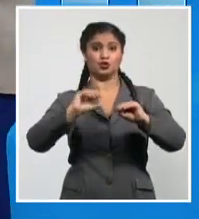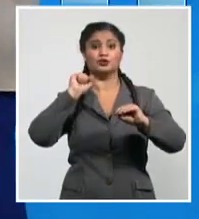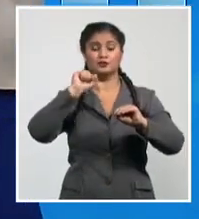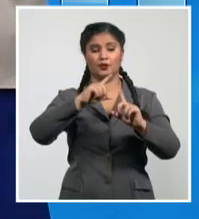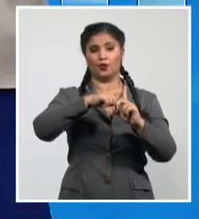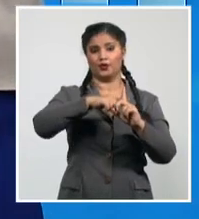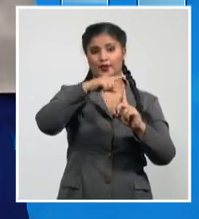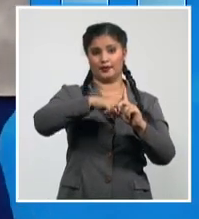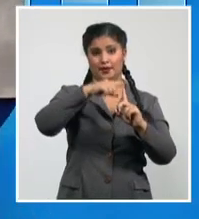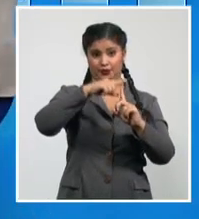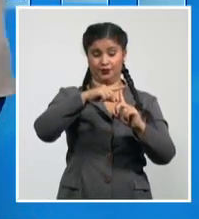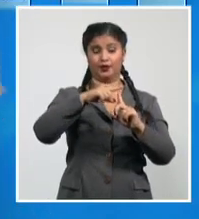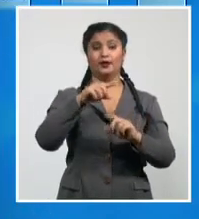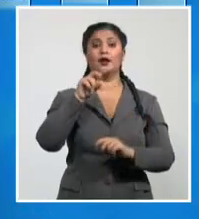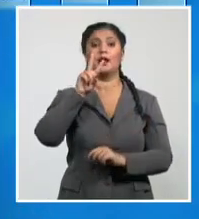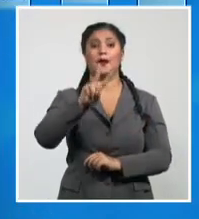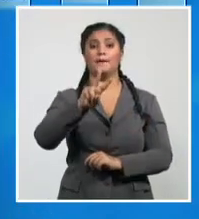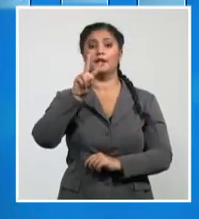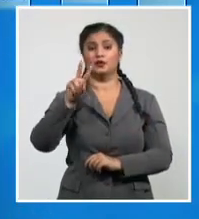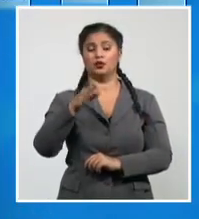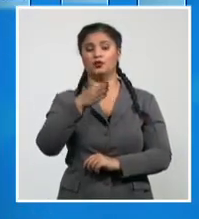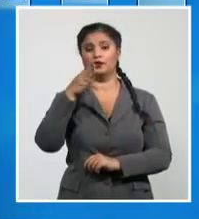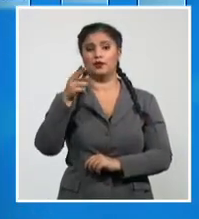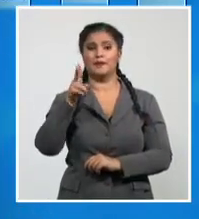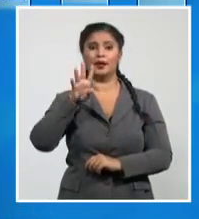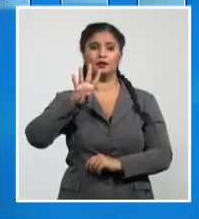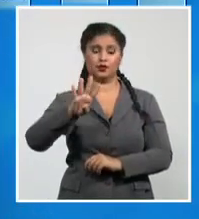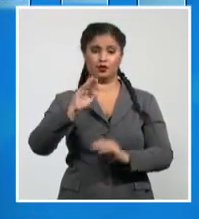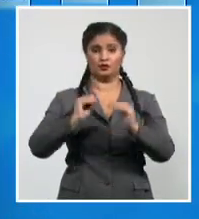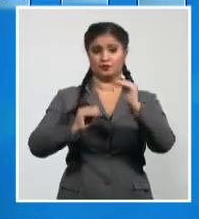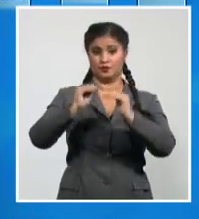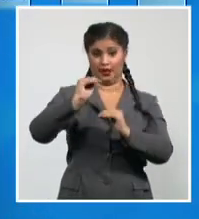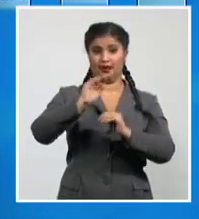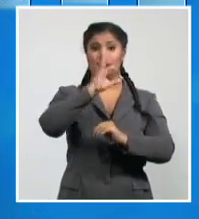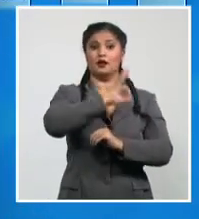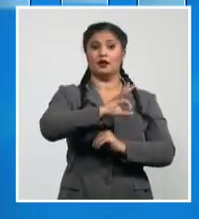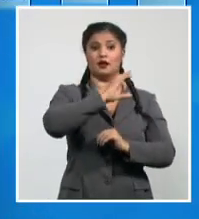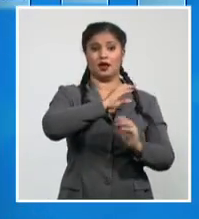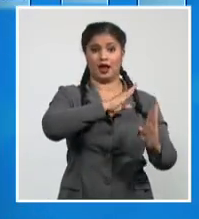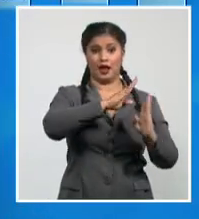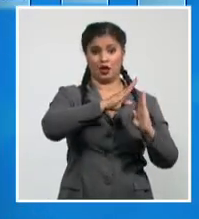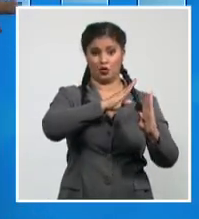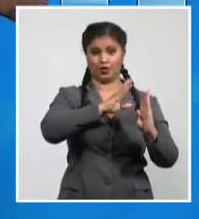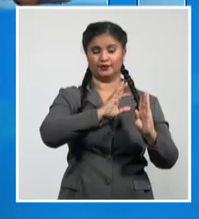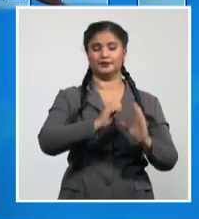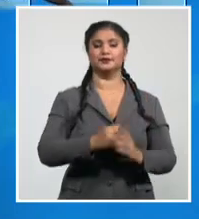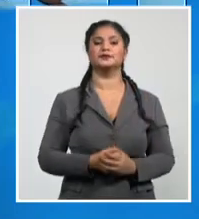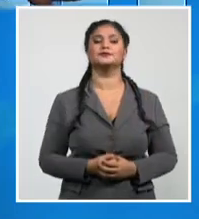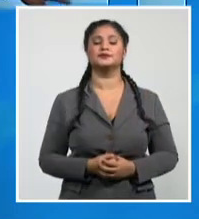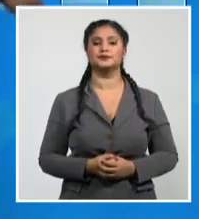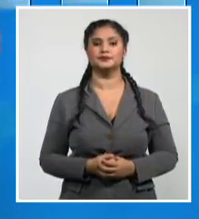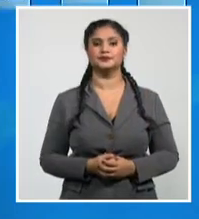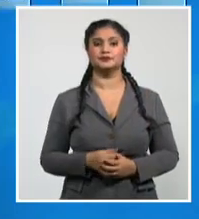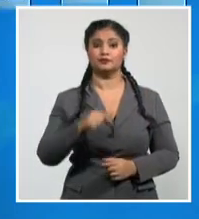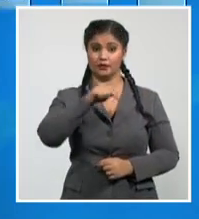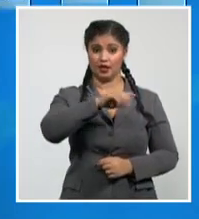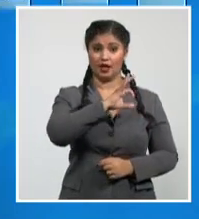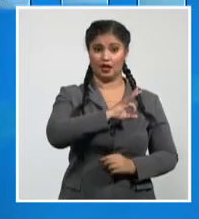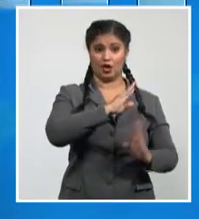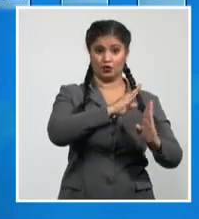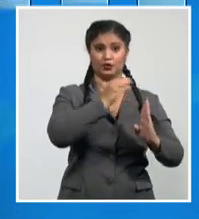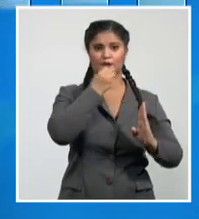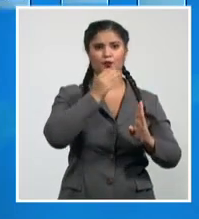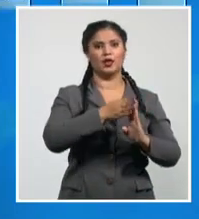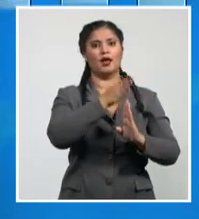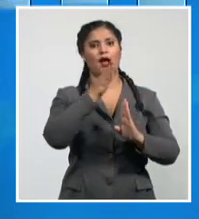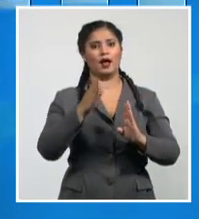general entre los 22 y 24 grados, superiores también en oriente, como prácticamente de costumbre, donde pueden llegar hasta los 24